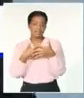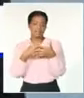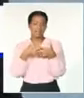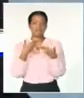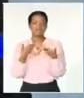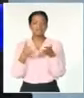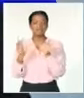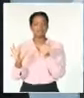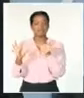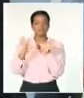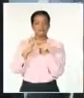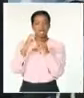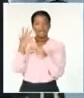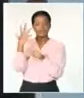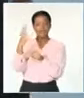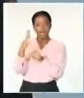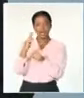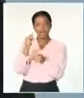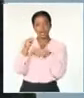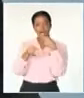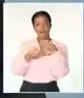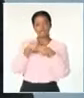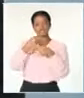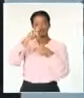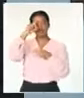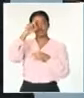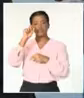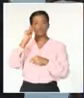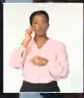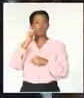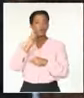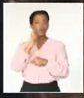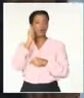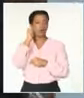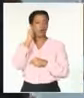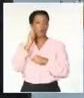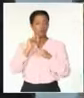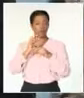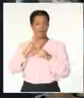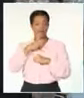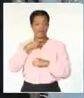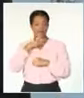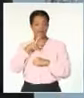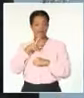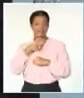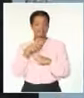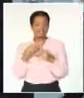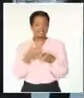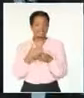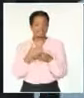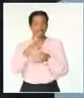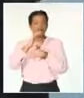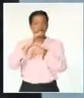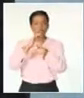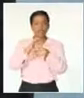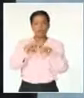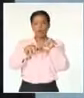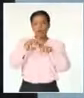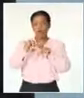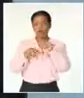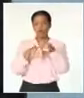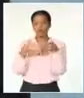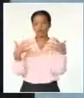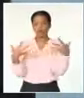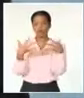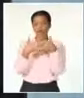para las cuales le prevemos este servicio de desarrollo de software. Por lo tanto, estos espacios son ideales para nosotros en el sentido de que nos podemos